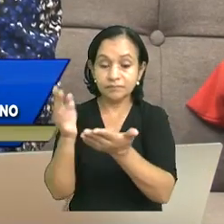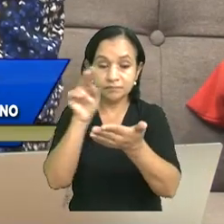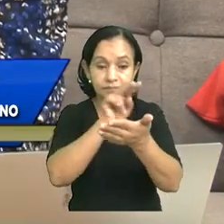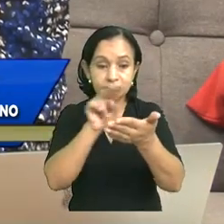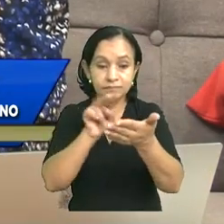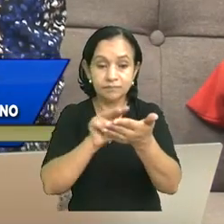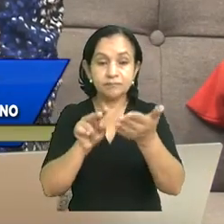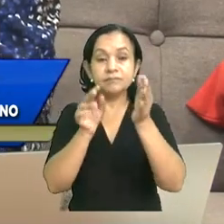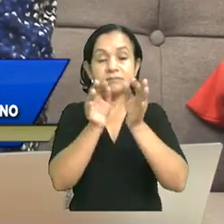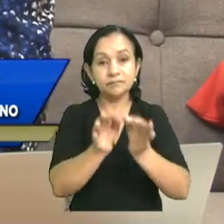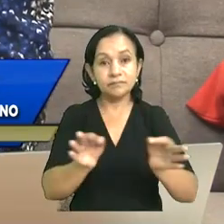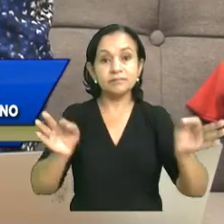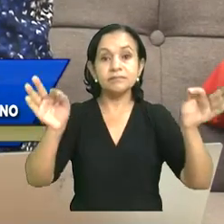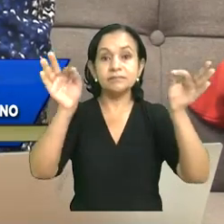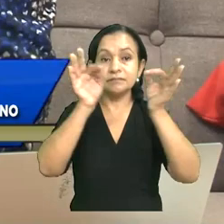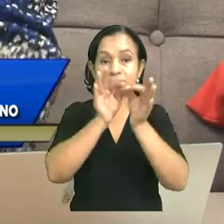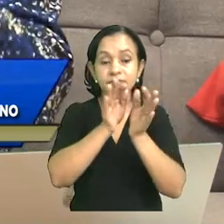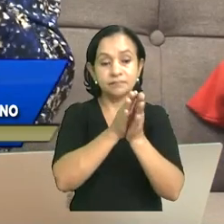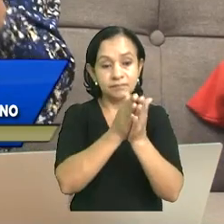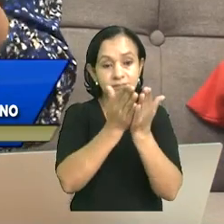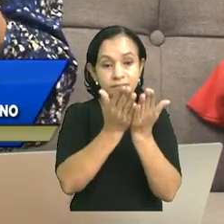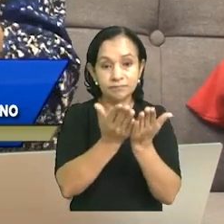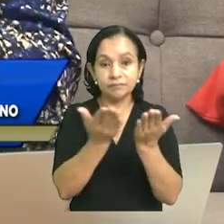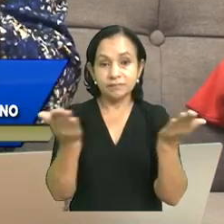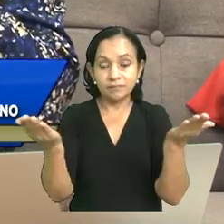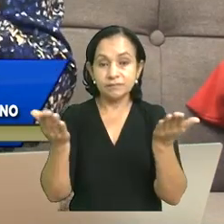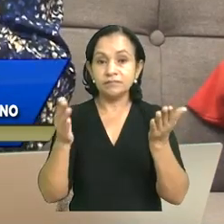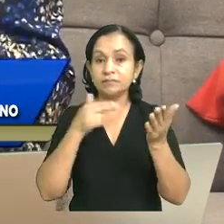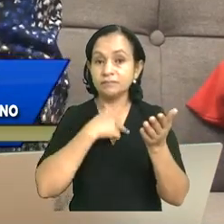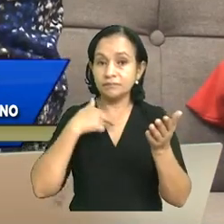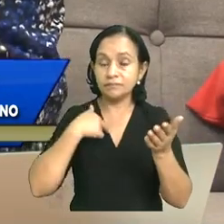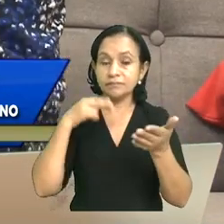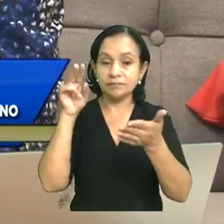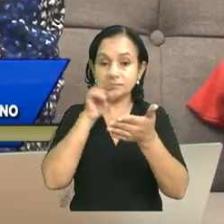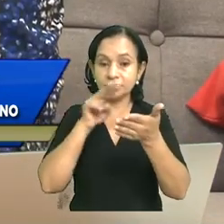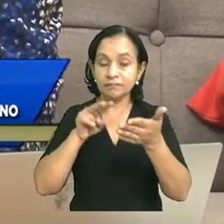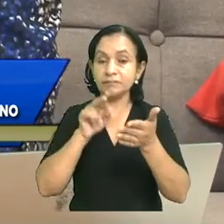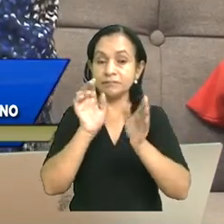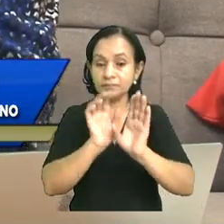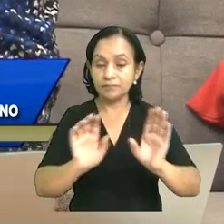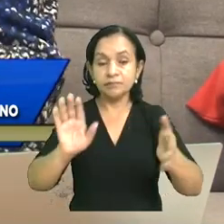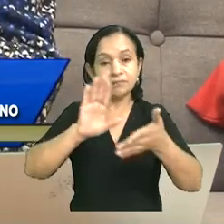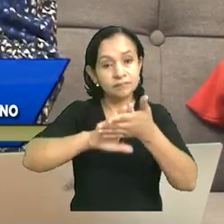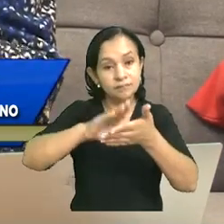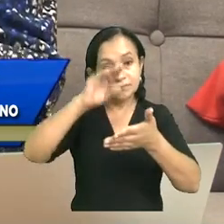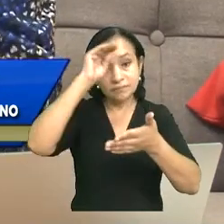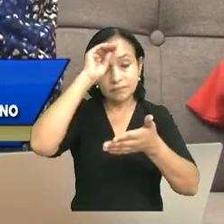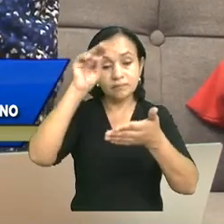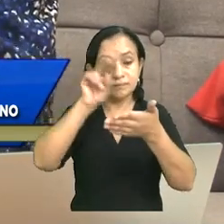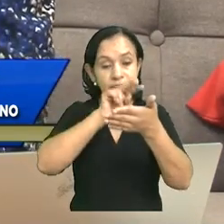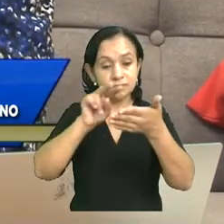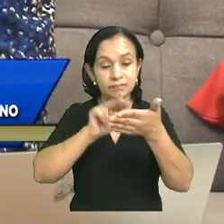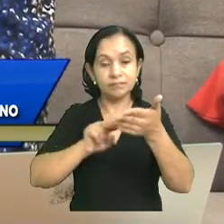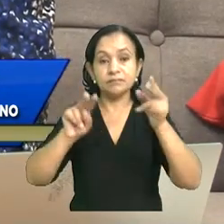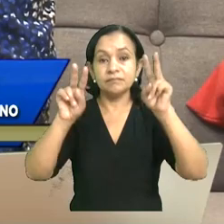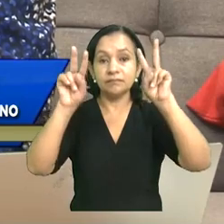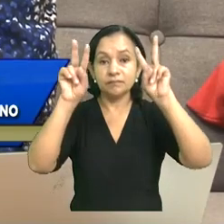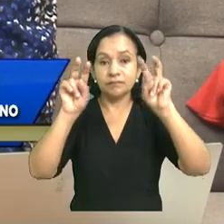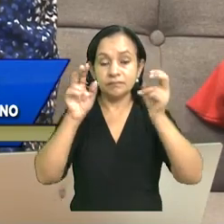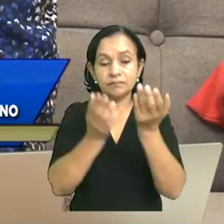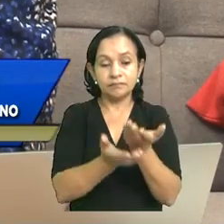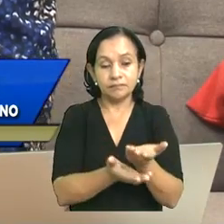eso es importantísimo, la lectura, claro. Promover la lectura, promover el hábito de la lectura. Entonces, esos son temas que tienen las